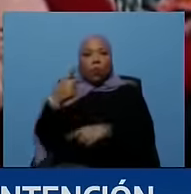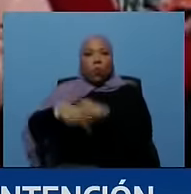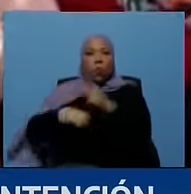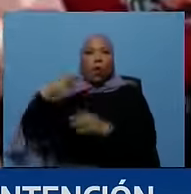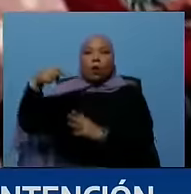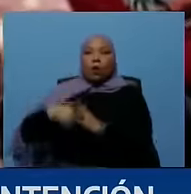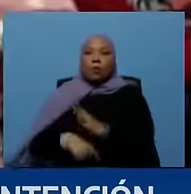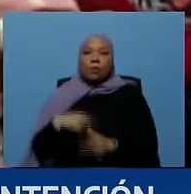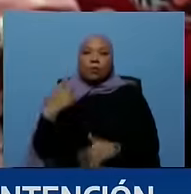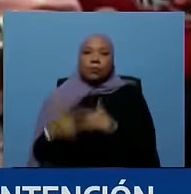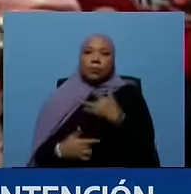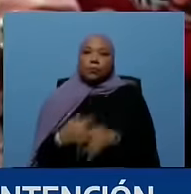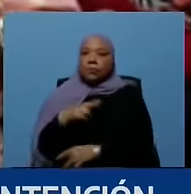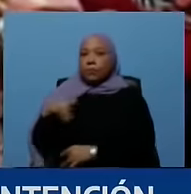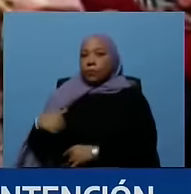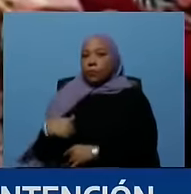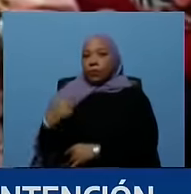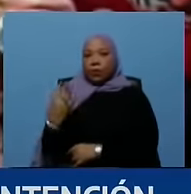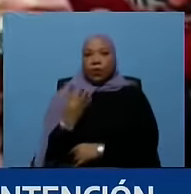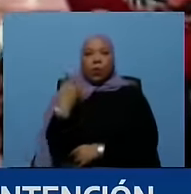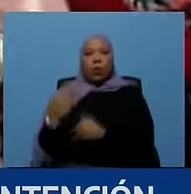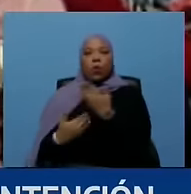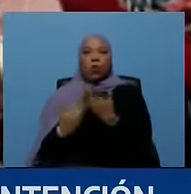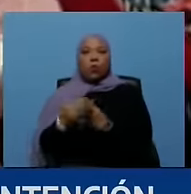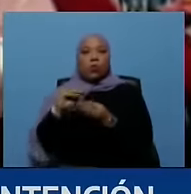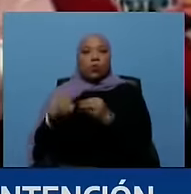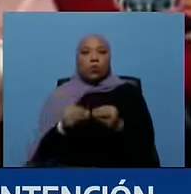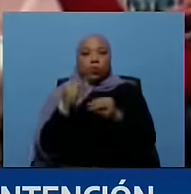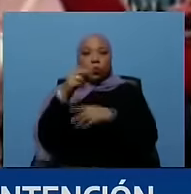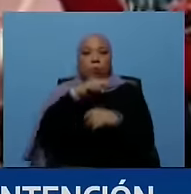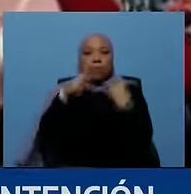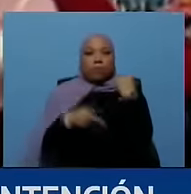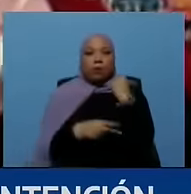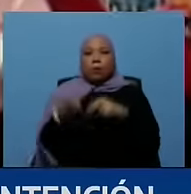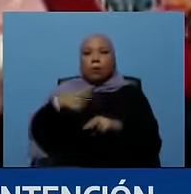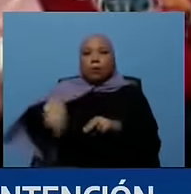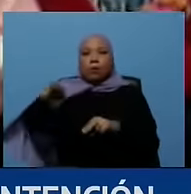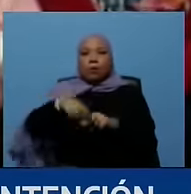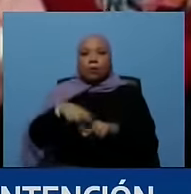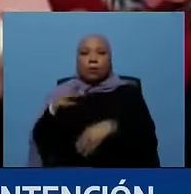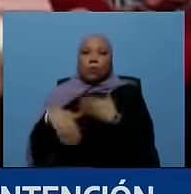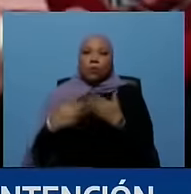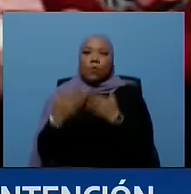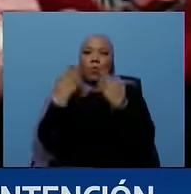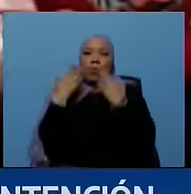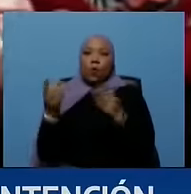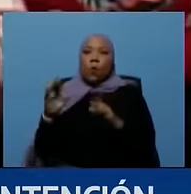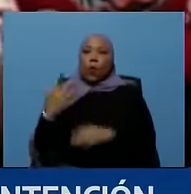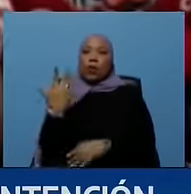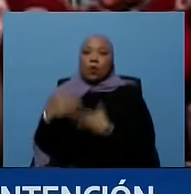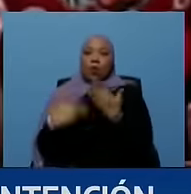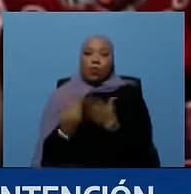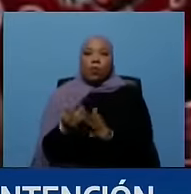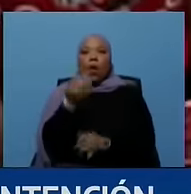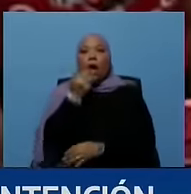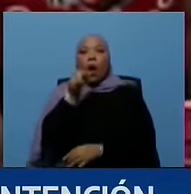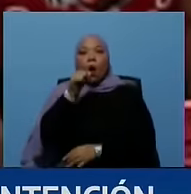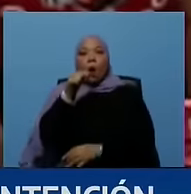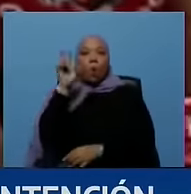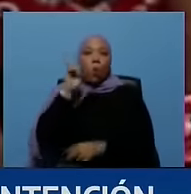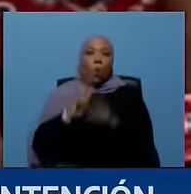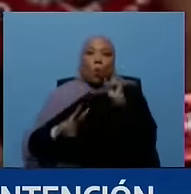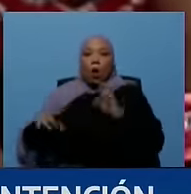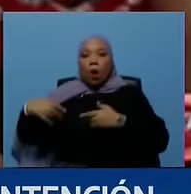Profundo. El cuarto, rehabilitación del parque infantil. El quinto, reparación de aguas